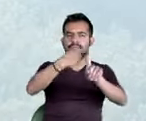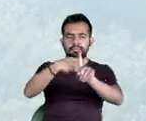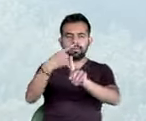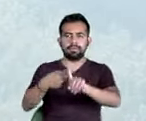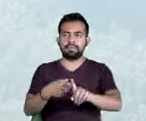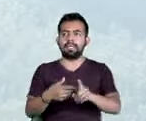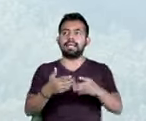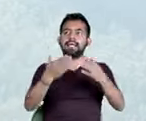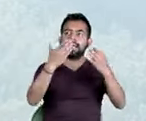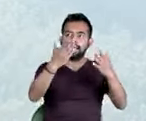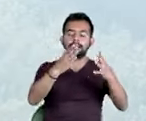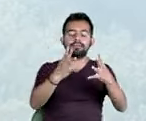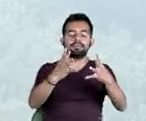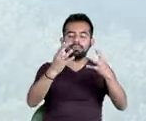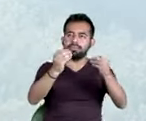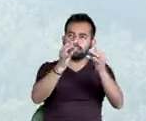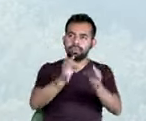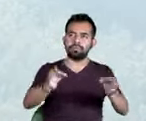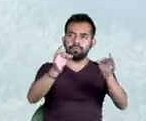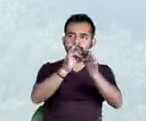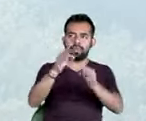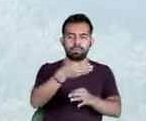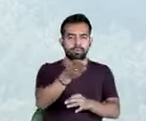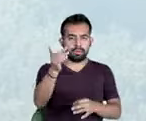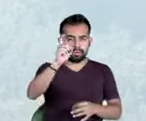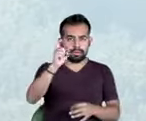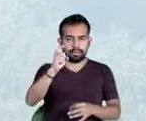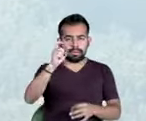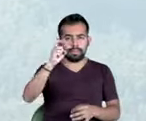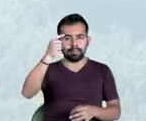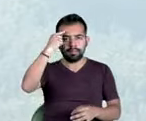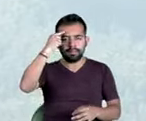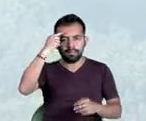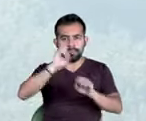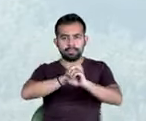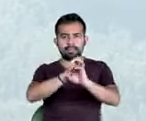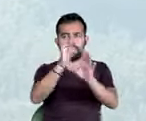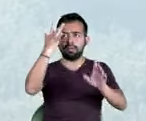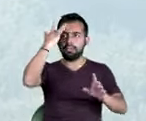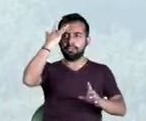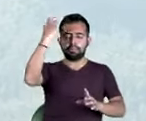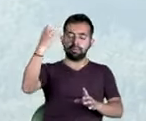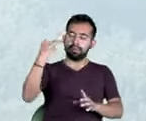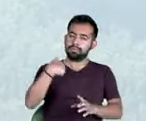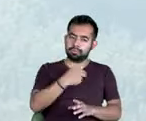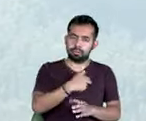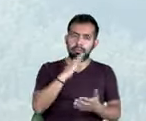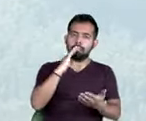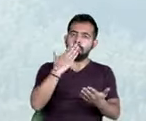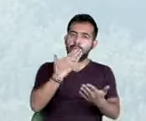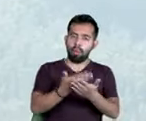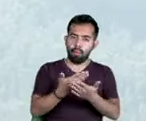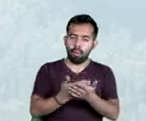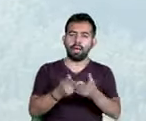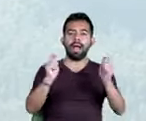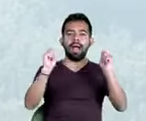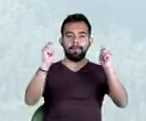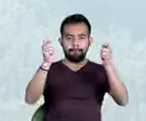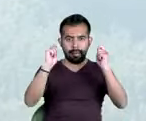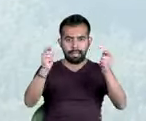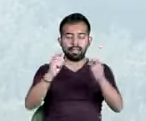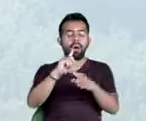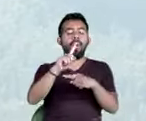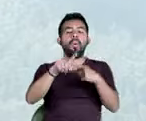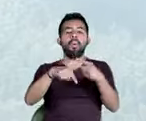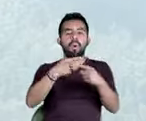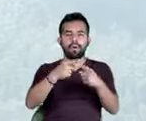es un elemento muy importante que ustedes lo tengan en mente, porque buena parte de nuestras propuestas de campaña, que las empezaremos a hacer